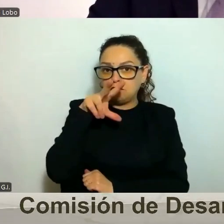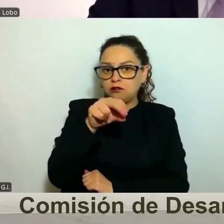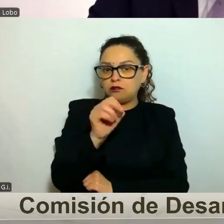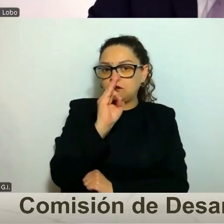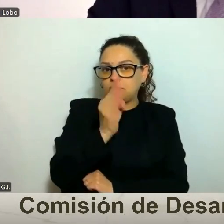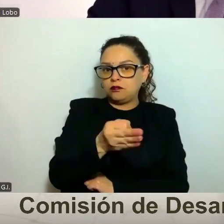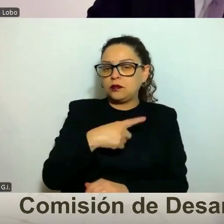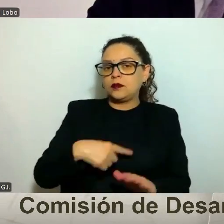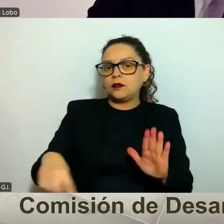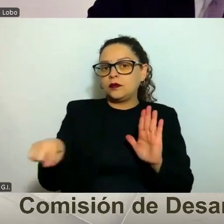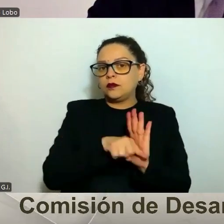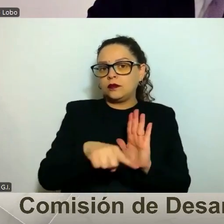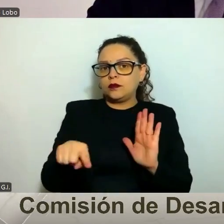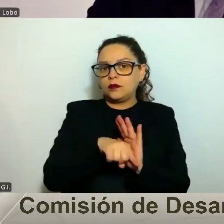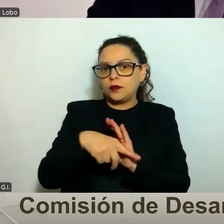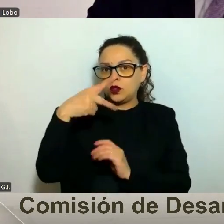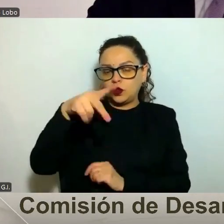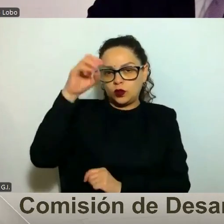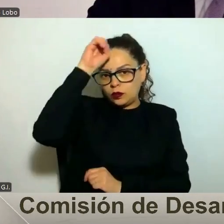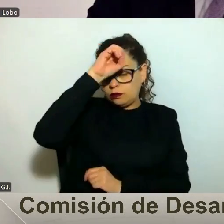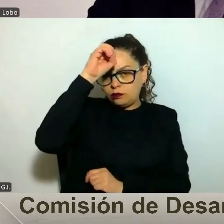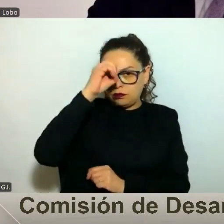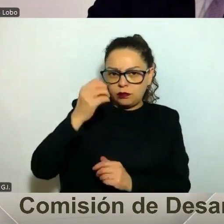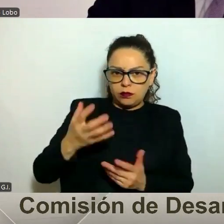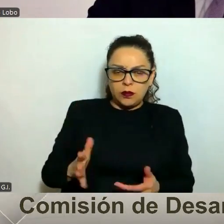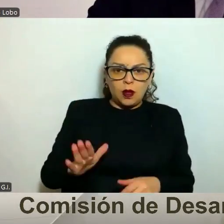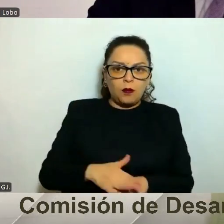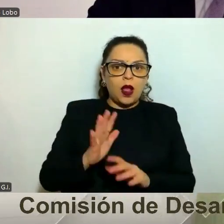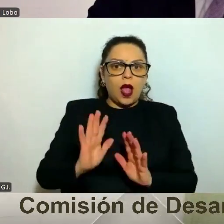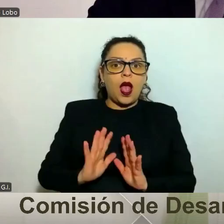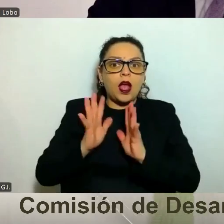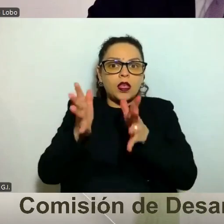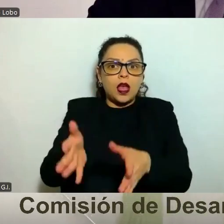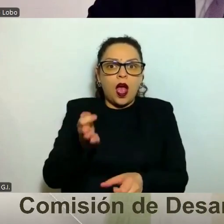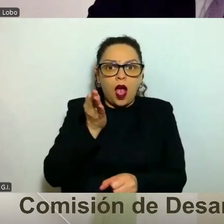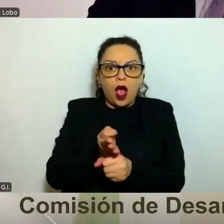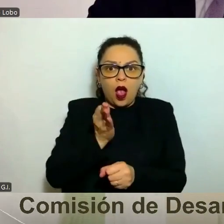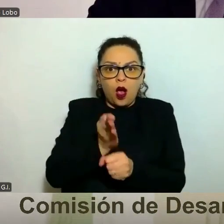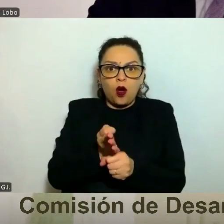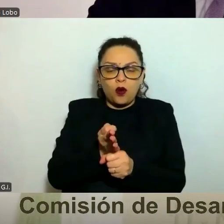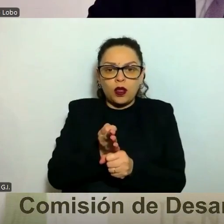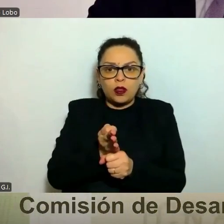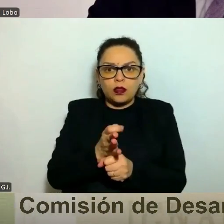precisamente argumentando primero que la construcción del convento ya se encuentra en operación de manera irregular.